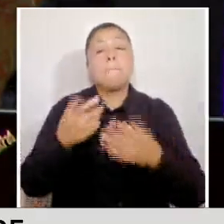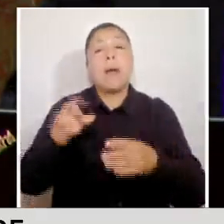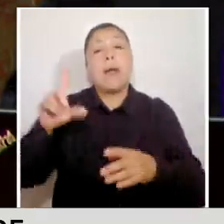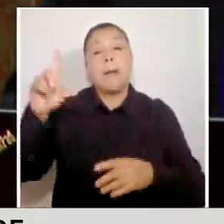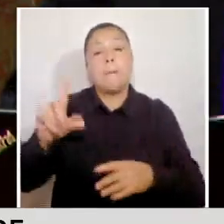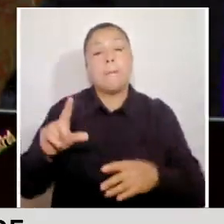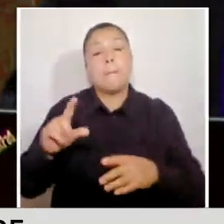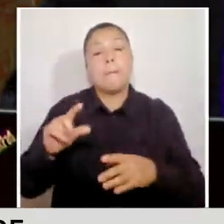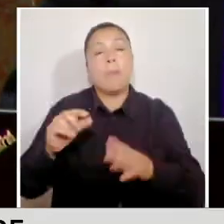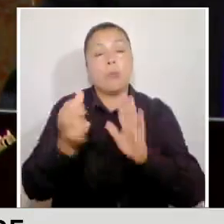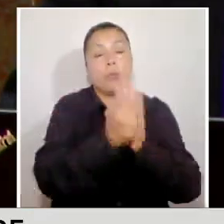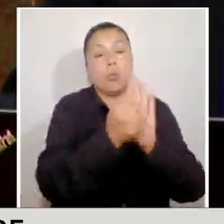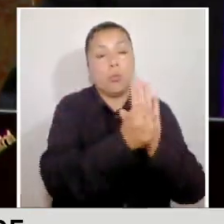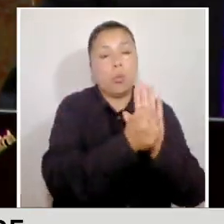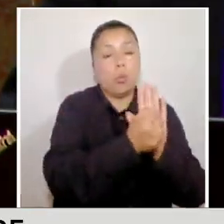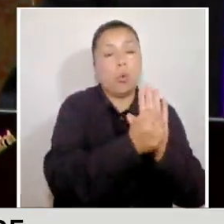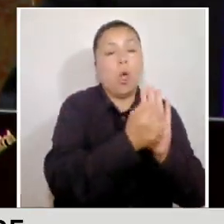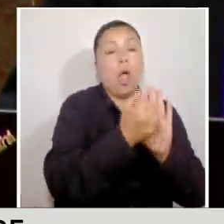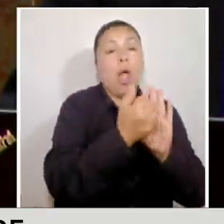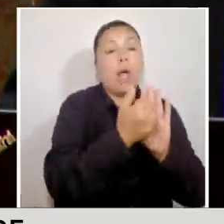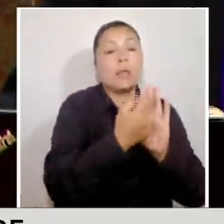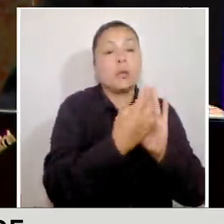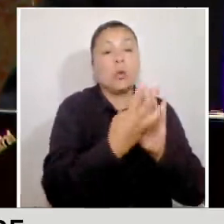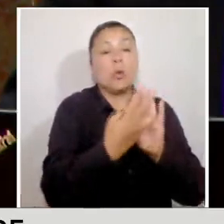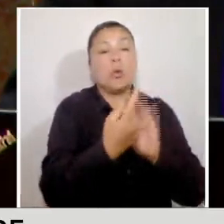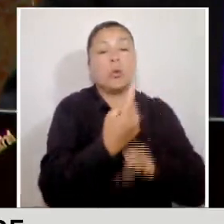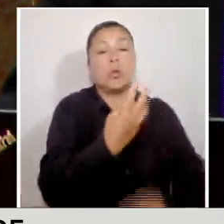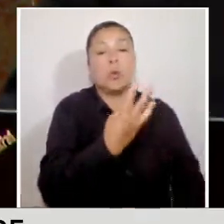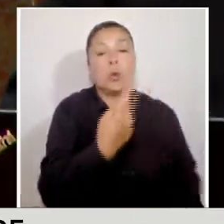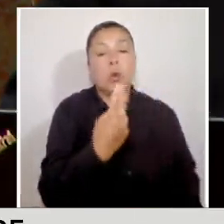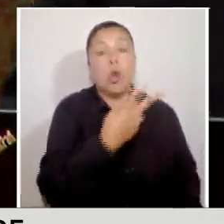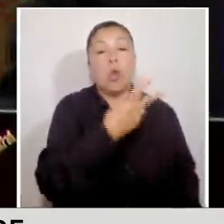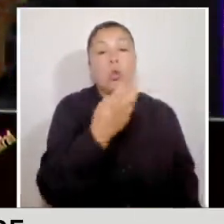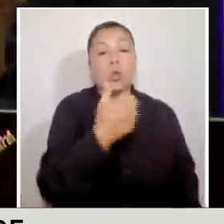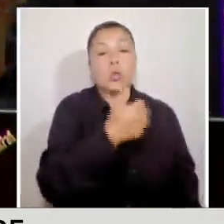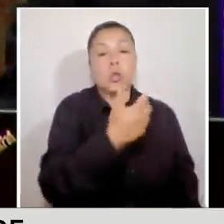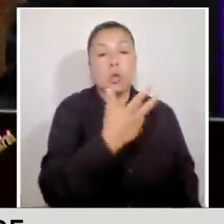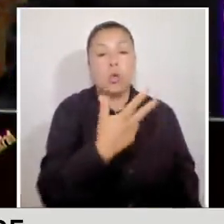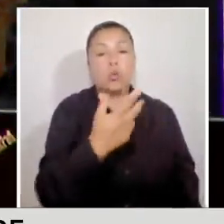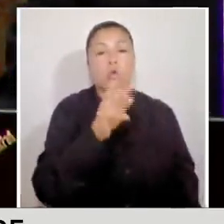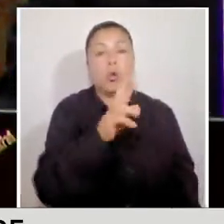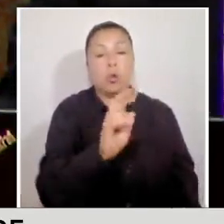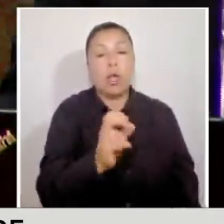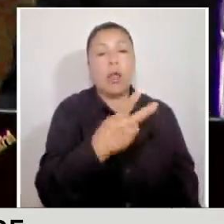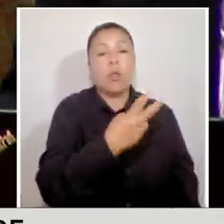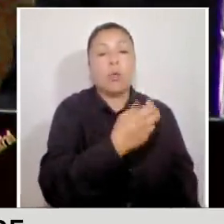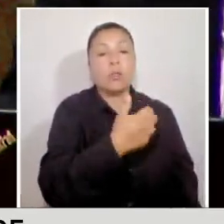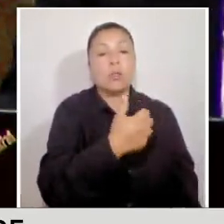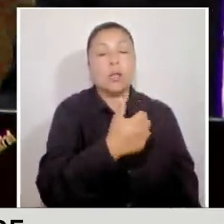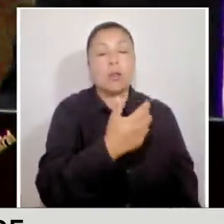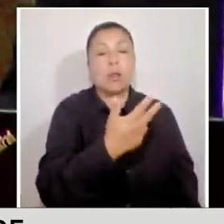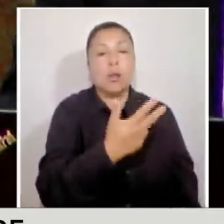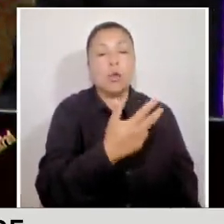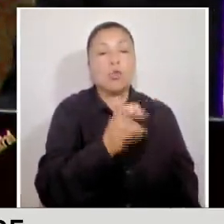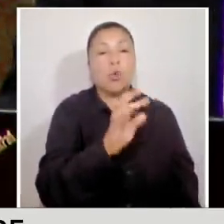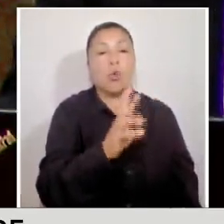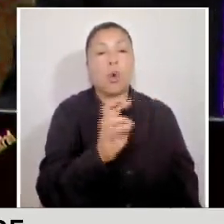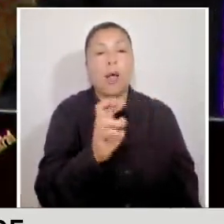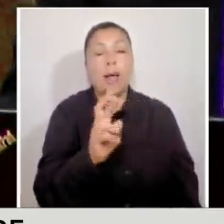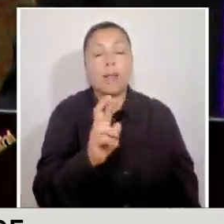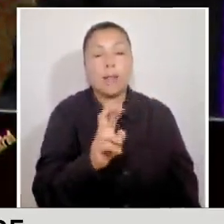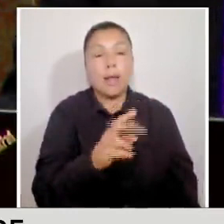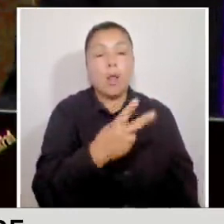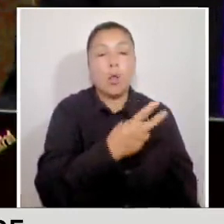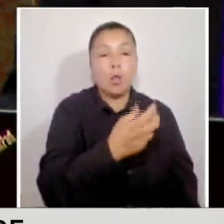artículos 141 142 268 ter 268 cuater 223 en